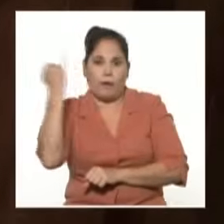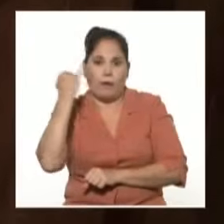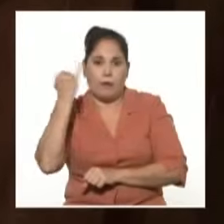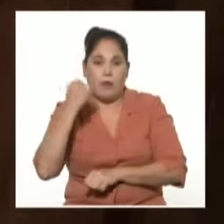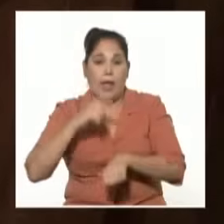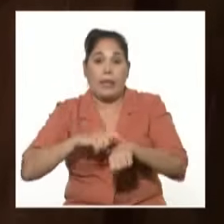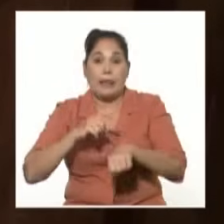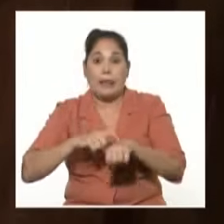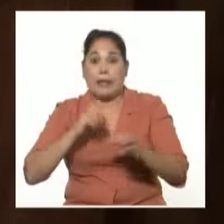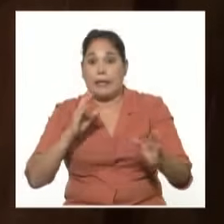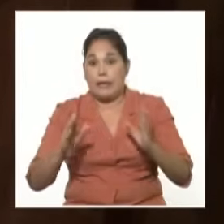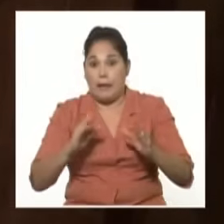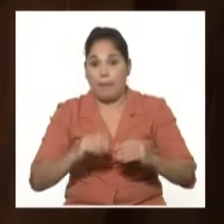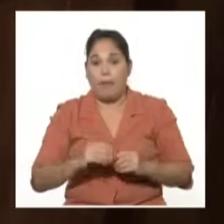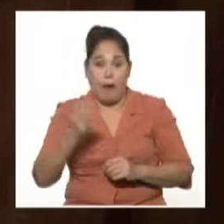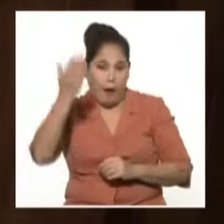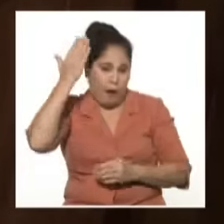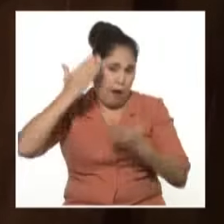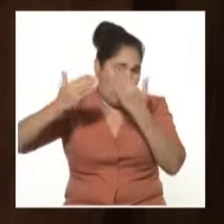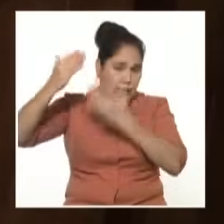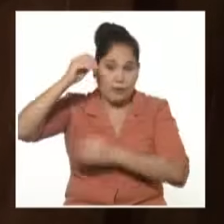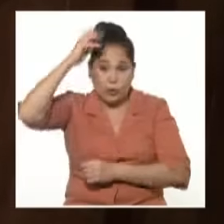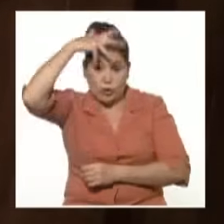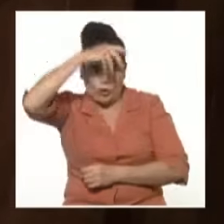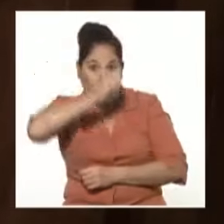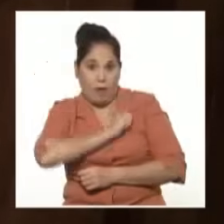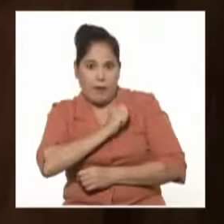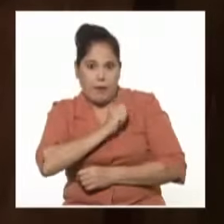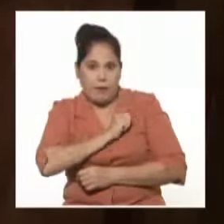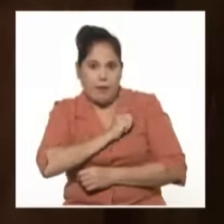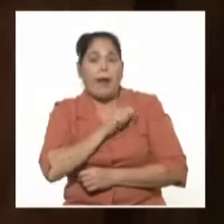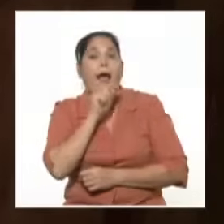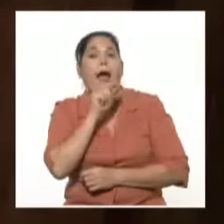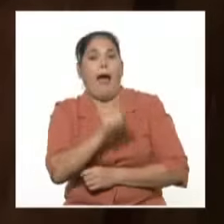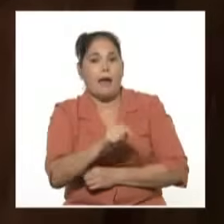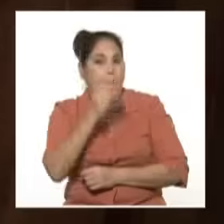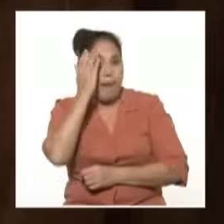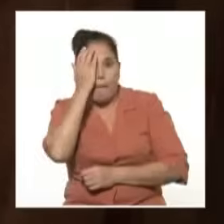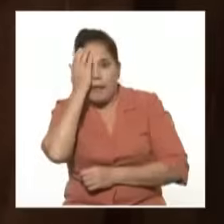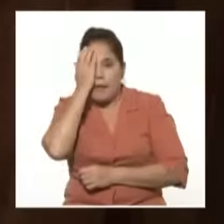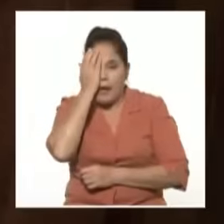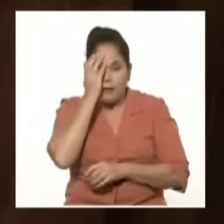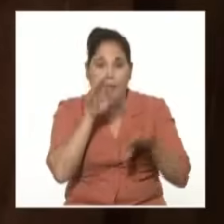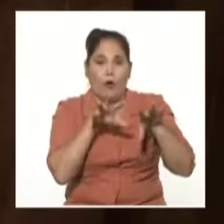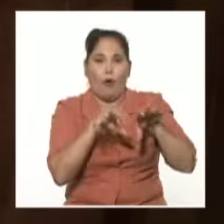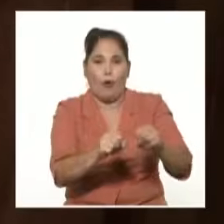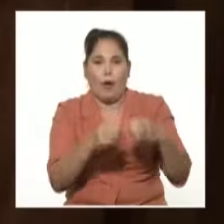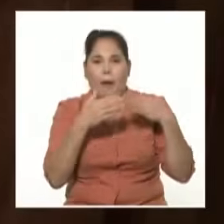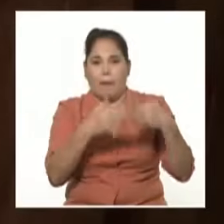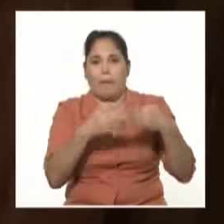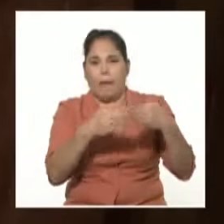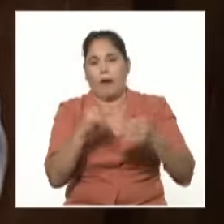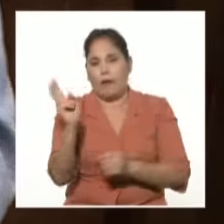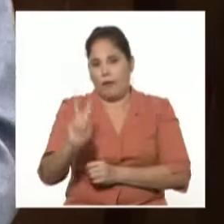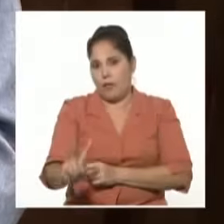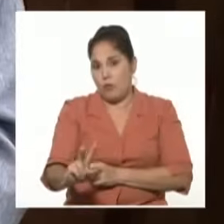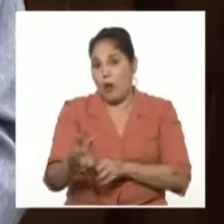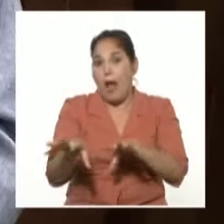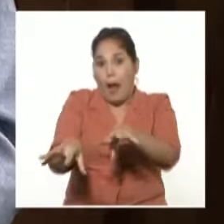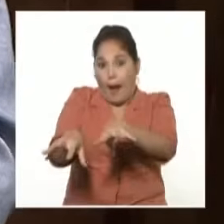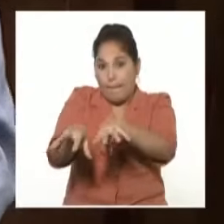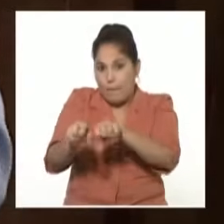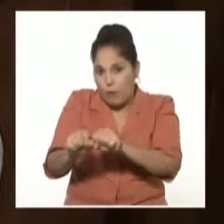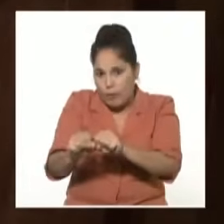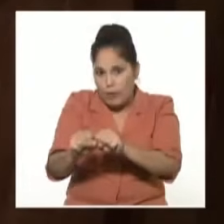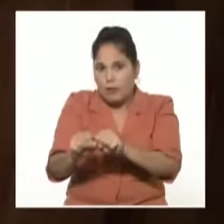de Drey y Morgan, Donald Trump acaba de lanzar a sus piratas sobre un petrolero de Venezuela, apoderándose sin pudor de la